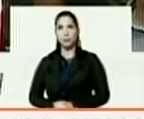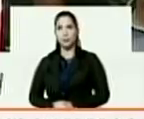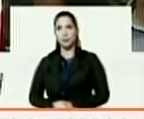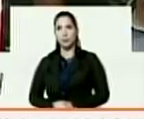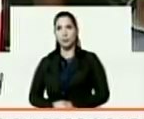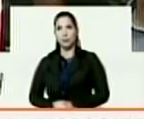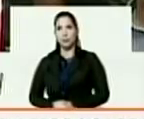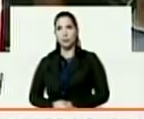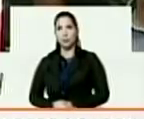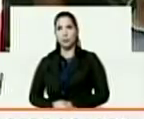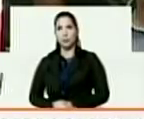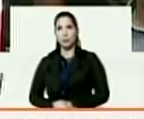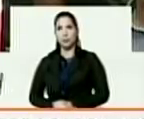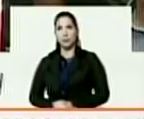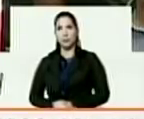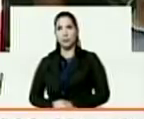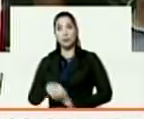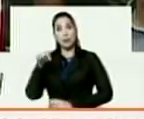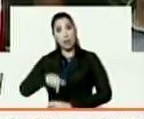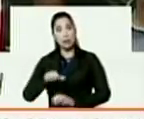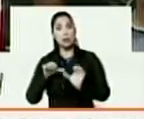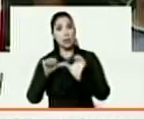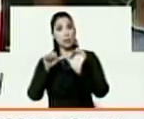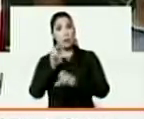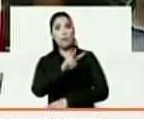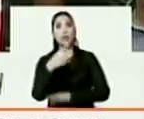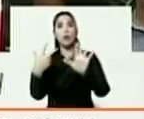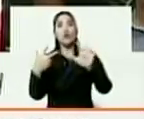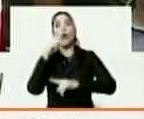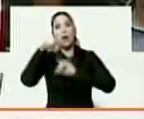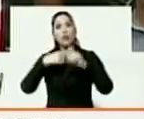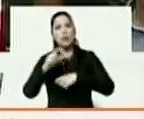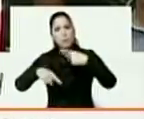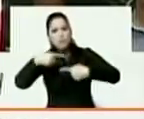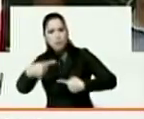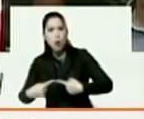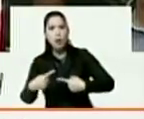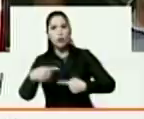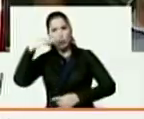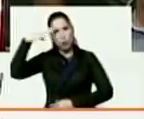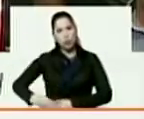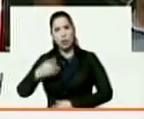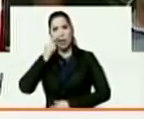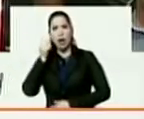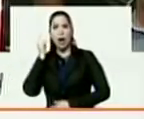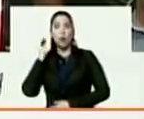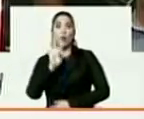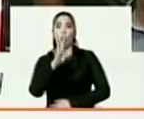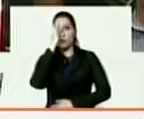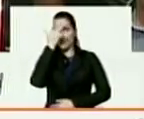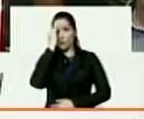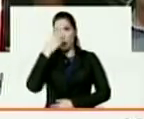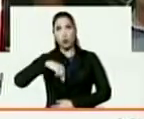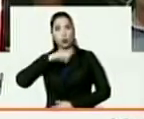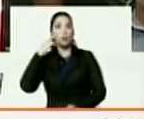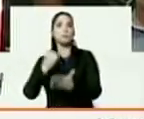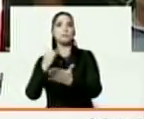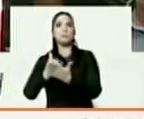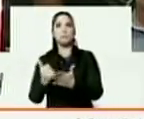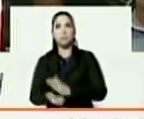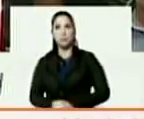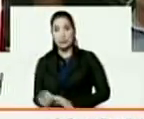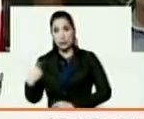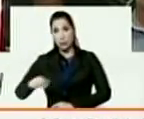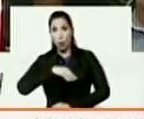podrán aquí seguimos 28 años después los soldados y soldadas del 4 de febrero tenemos el